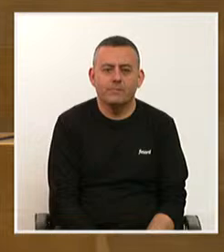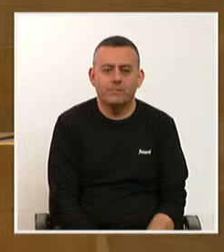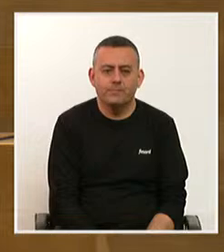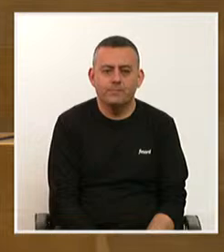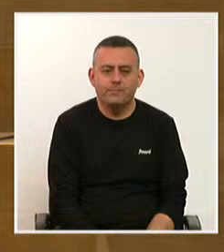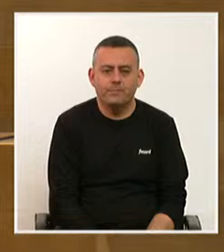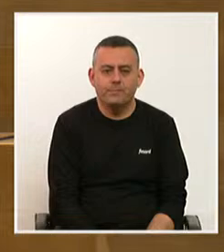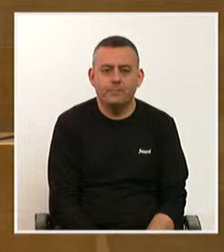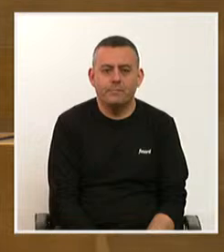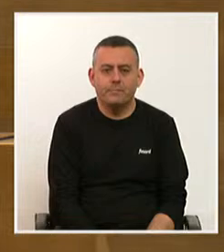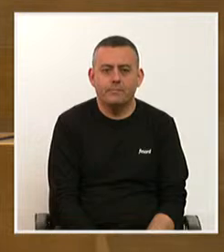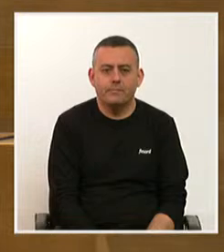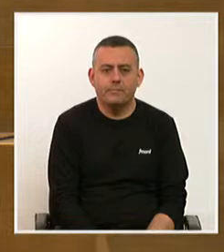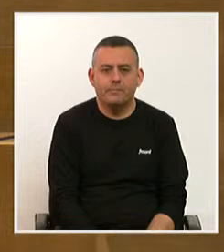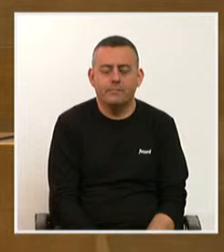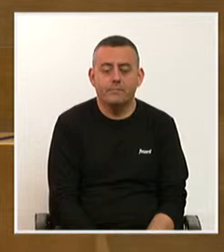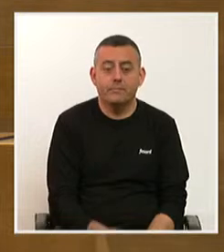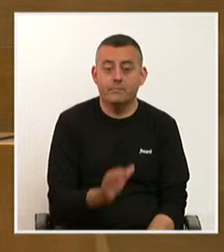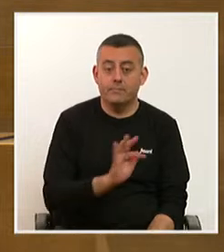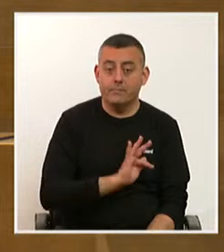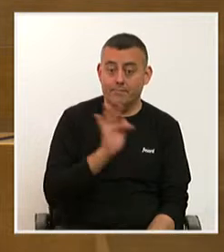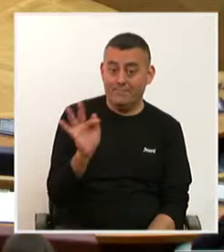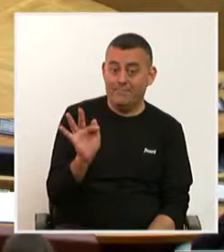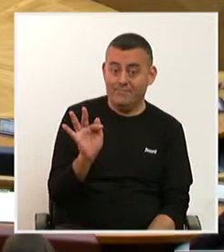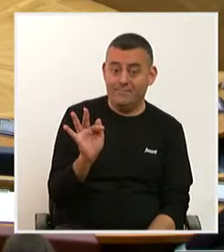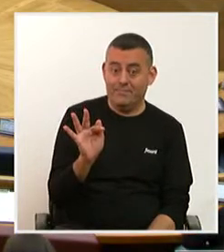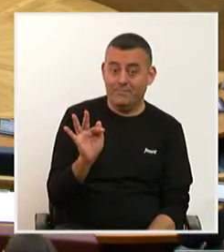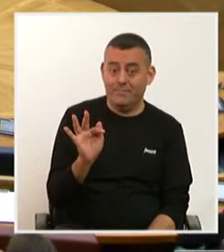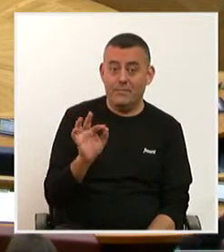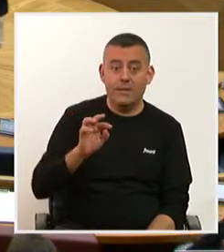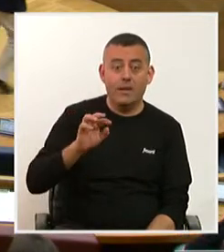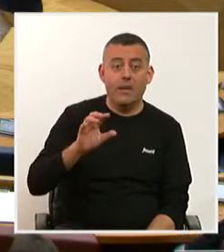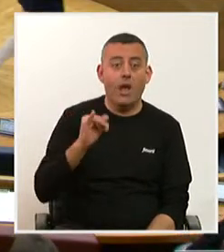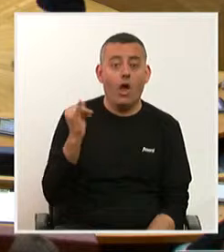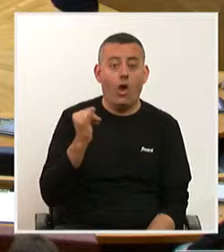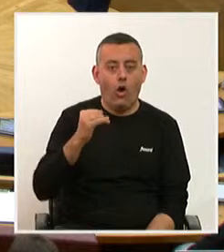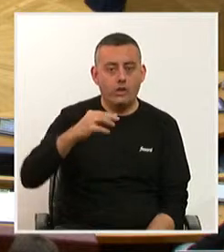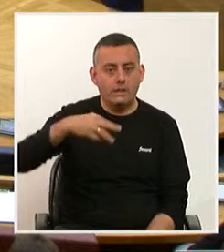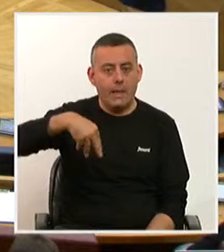gracias tiene la palabra ahora el ilustre diputado José